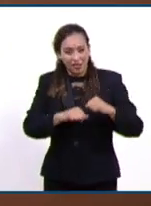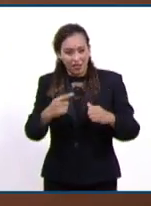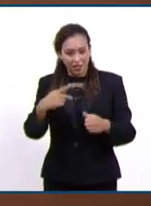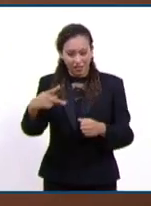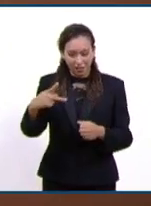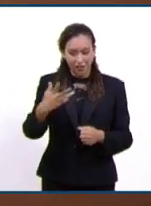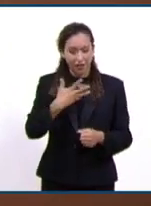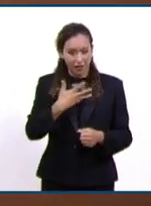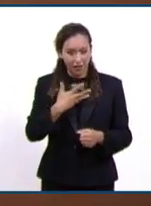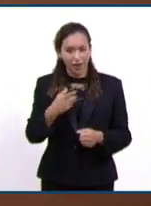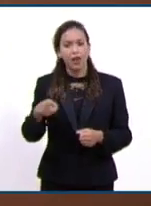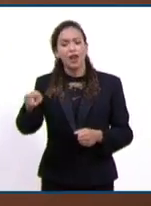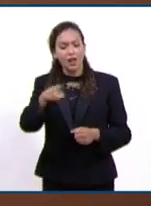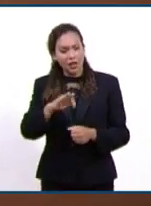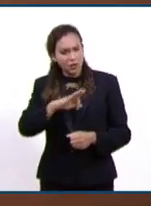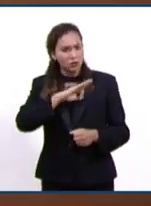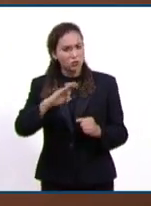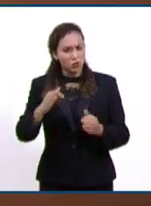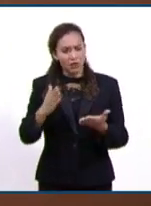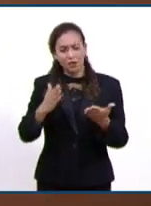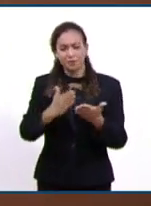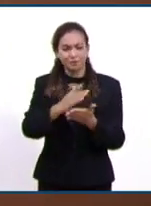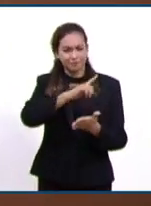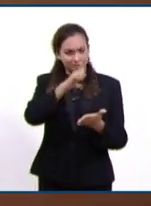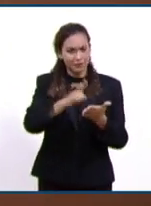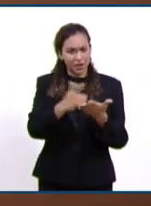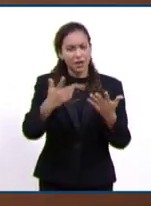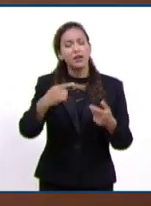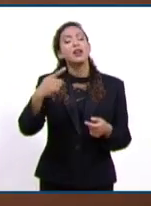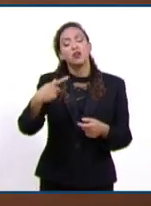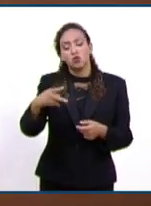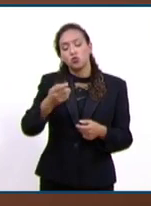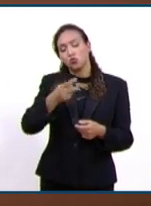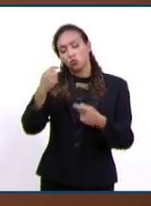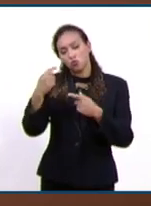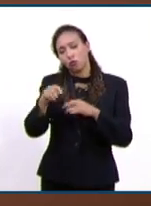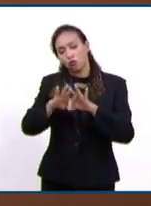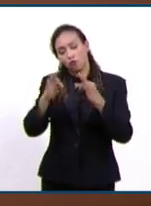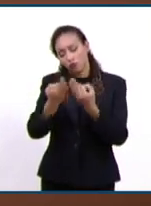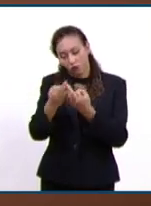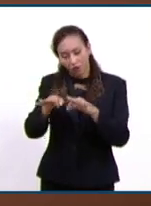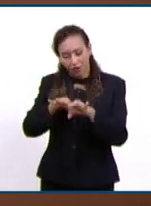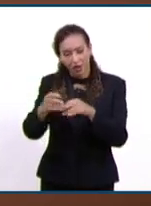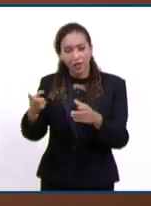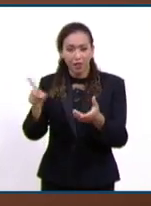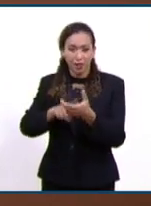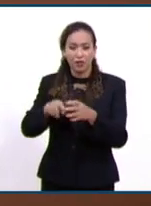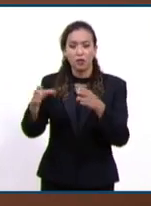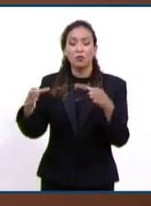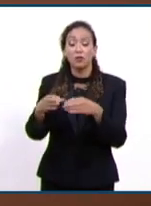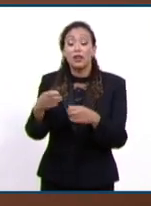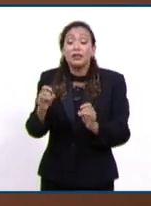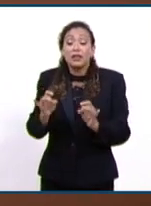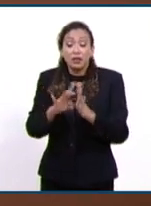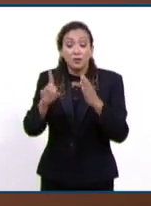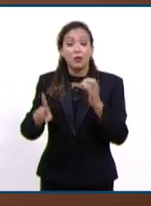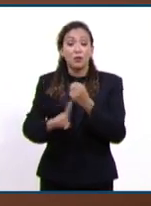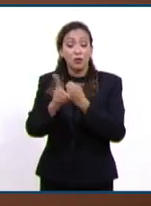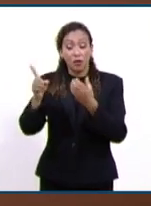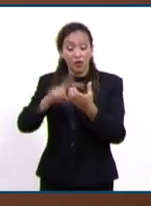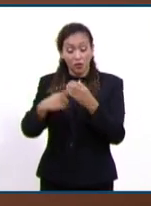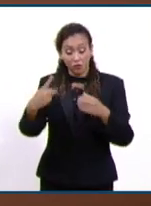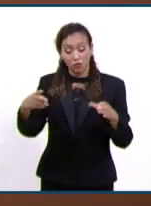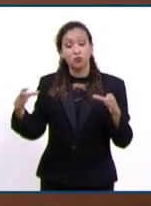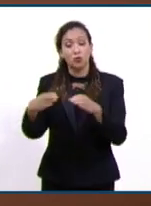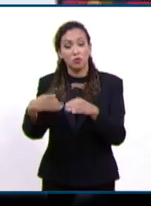aplicando normas, procedimientos y prácticas tradicionales para resolver problemas que se presentan entre los habitantes de sus